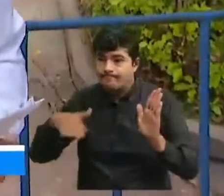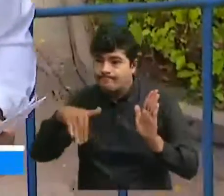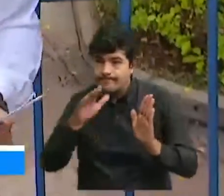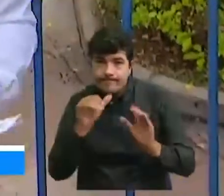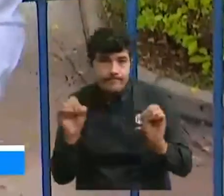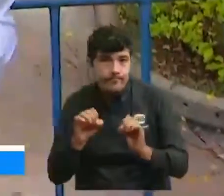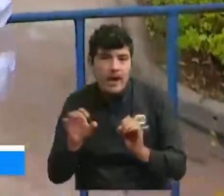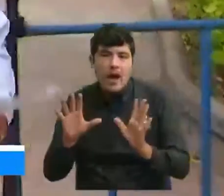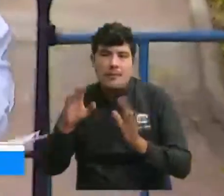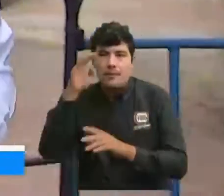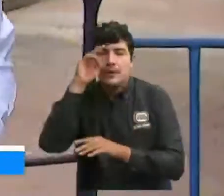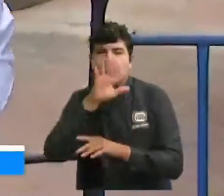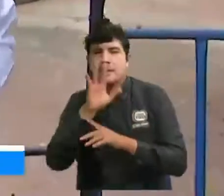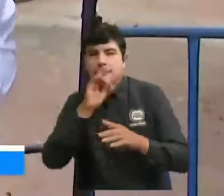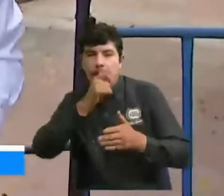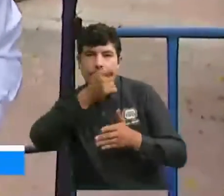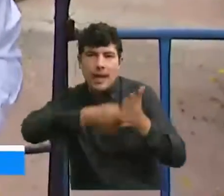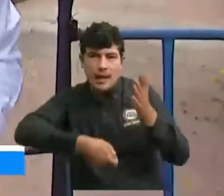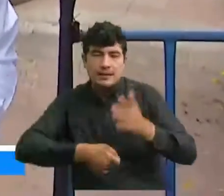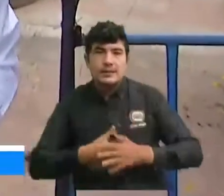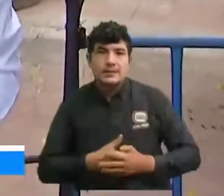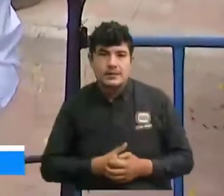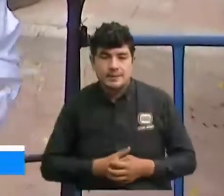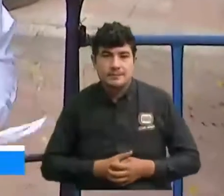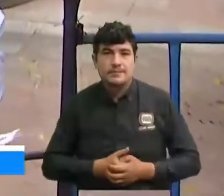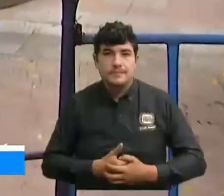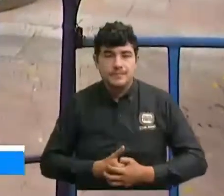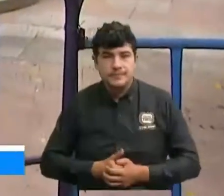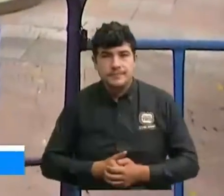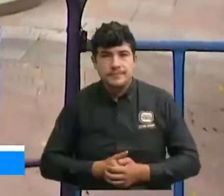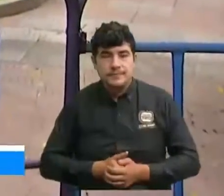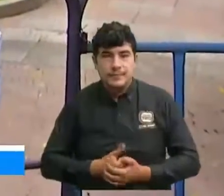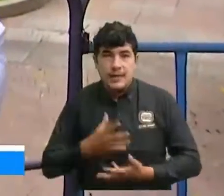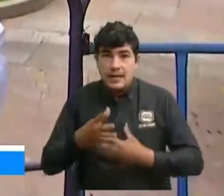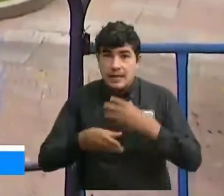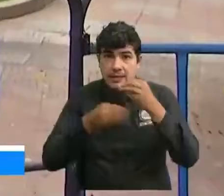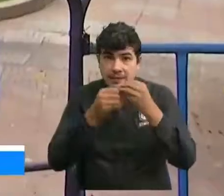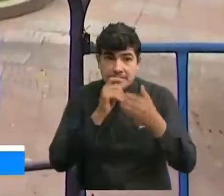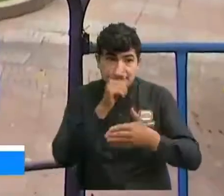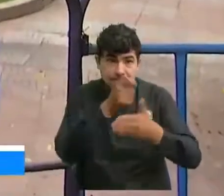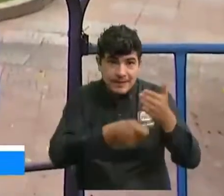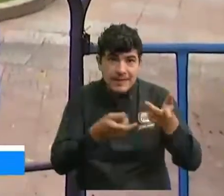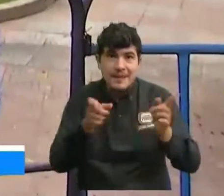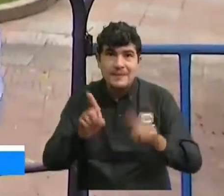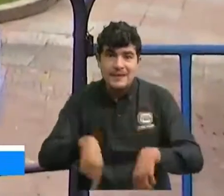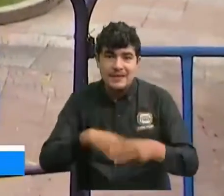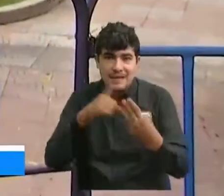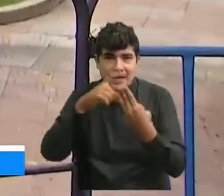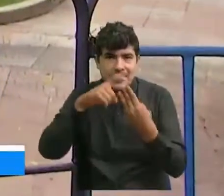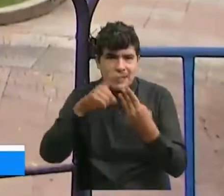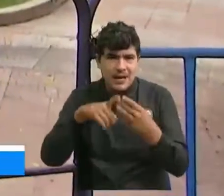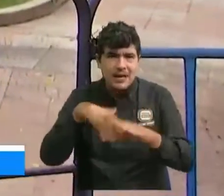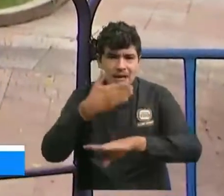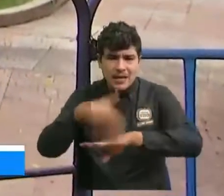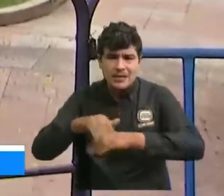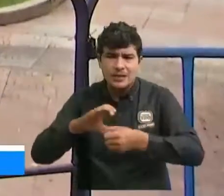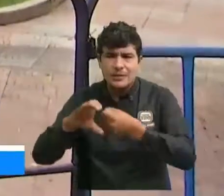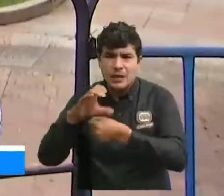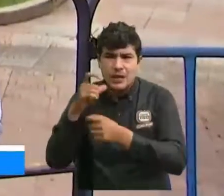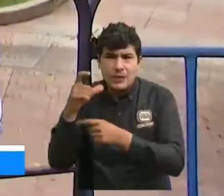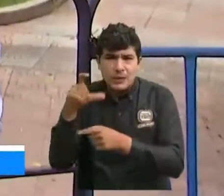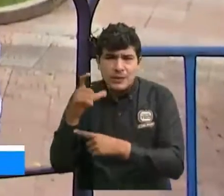Hablando de sanciones, pues varios son los implicados en accidentes de tránsito en las calles de Cúcuta. Piden a las